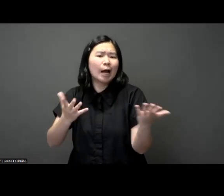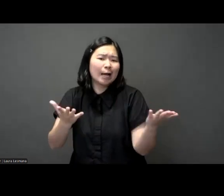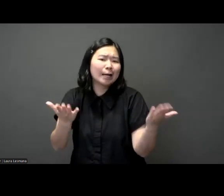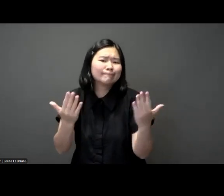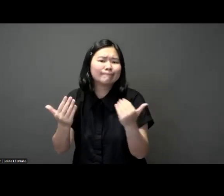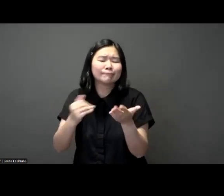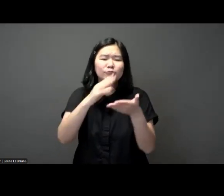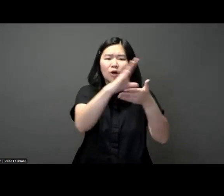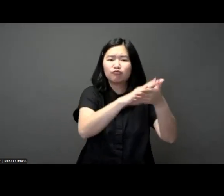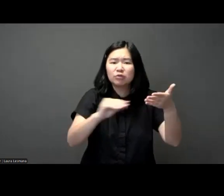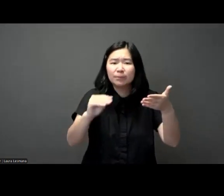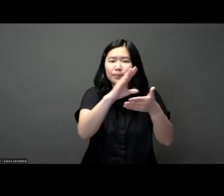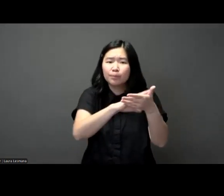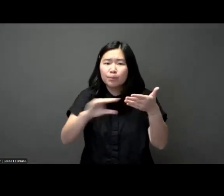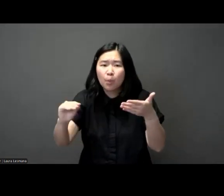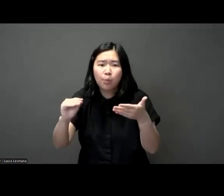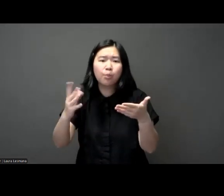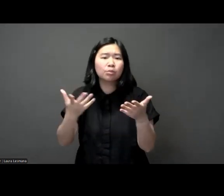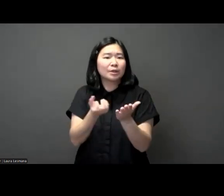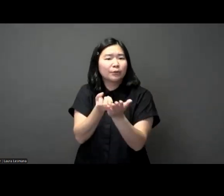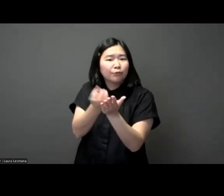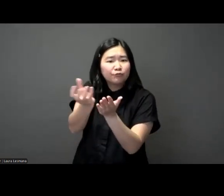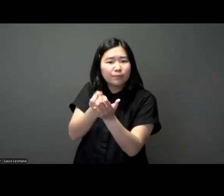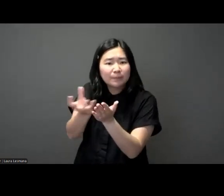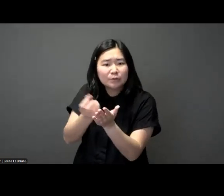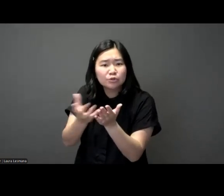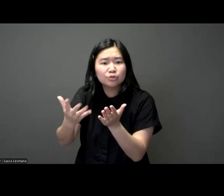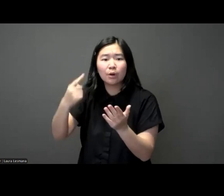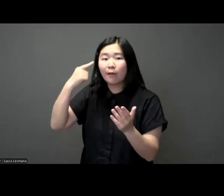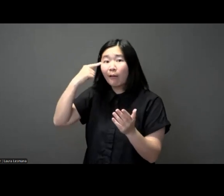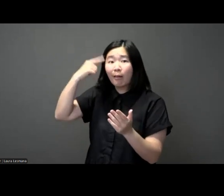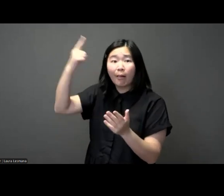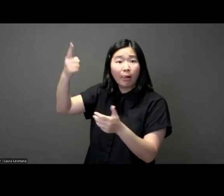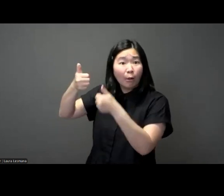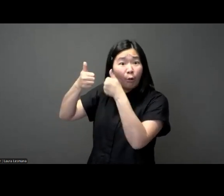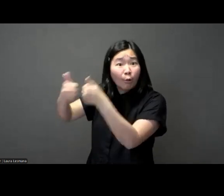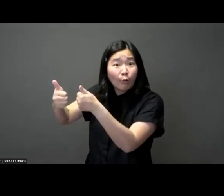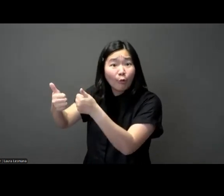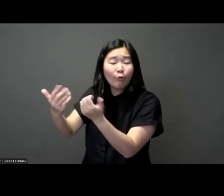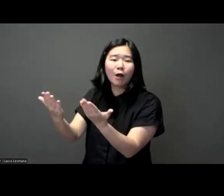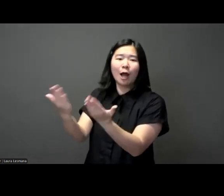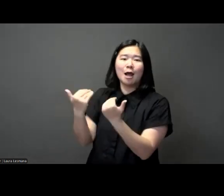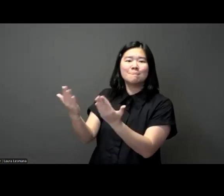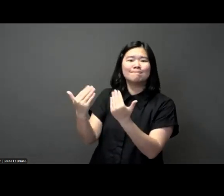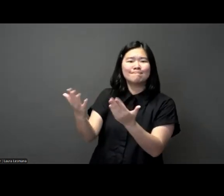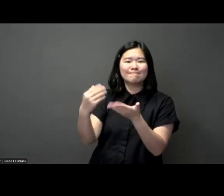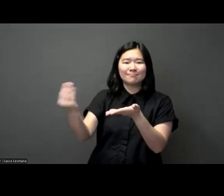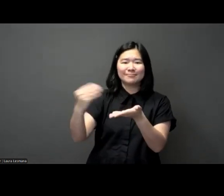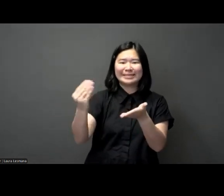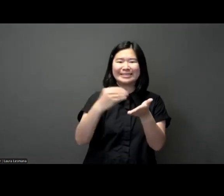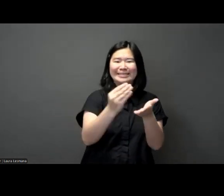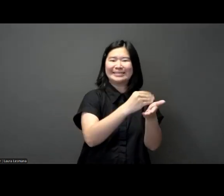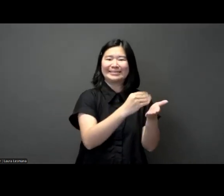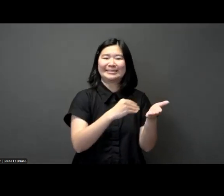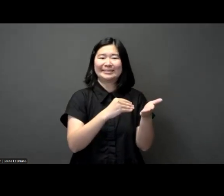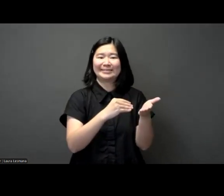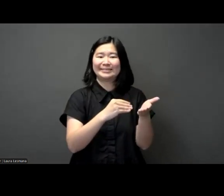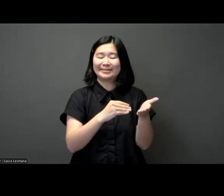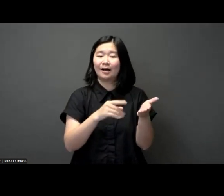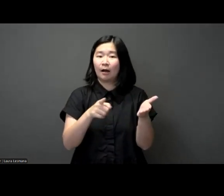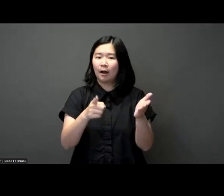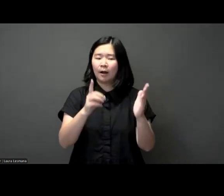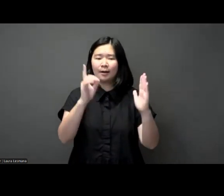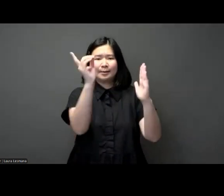uso de los recursos, hacer que las intervenciones sean más efectivas, reducir las inequidades, evitar la fragmentación y